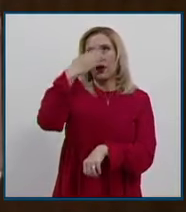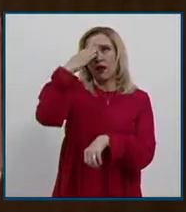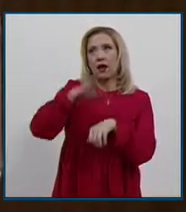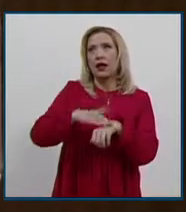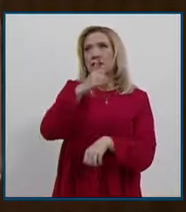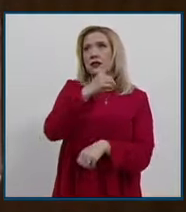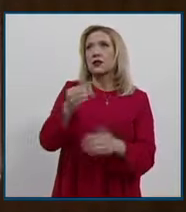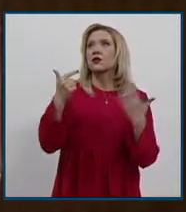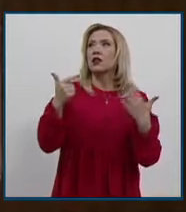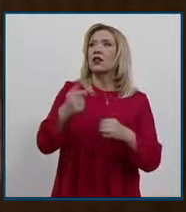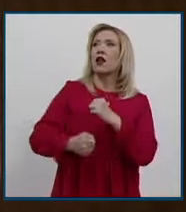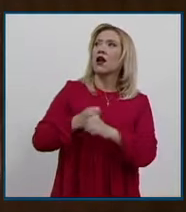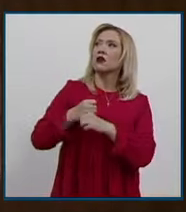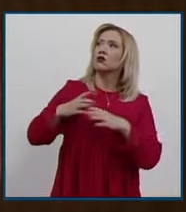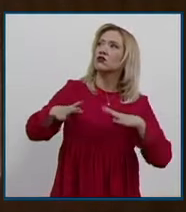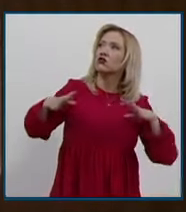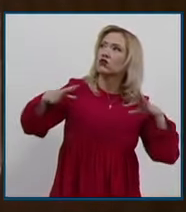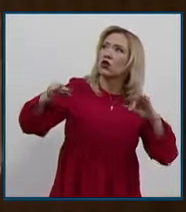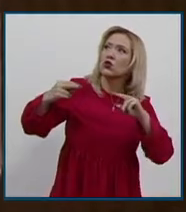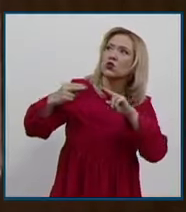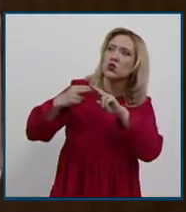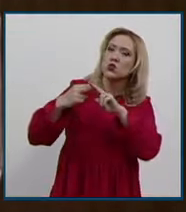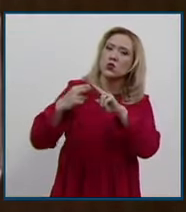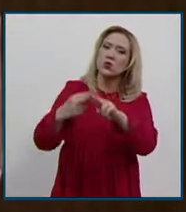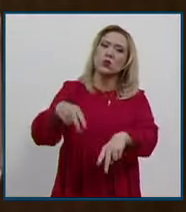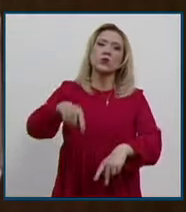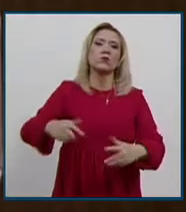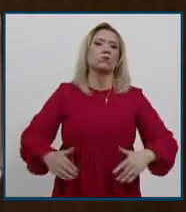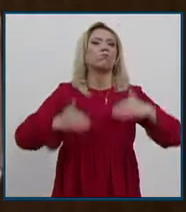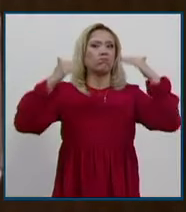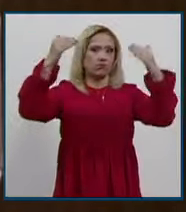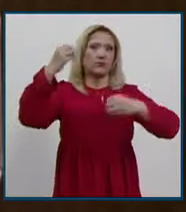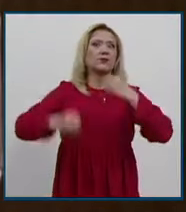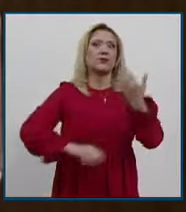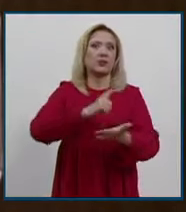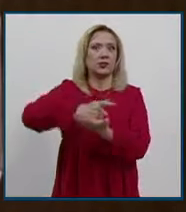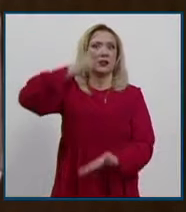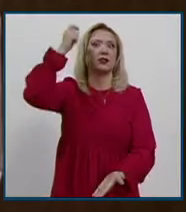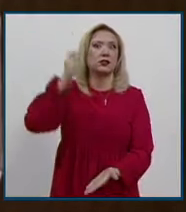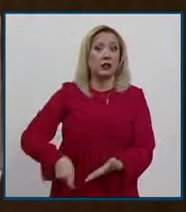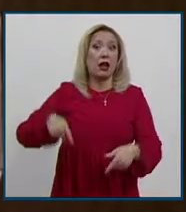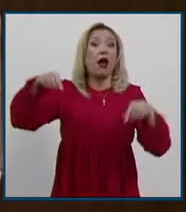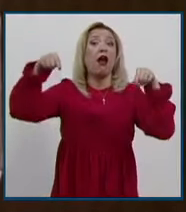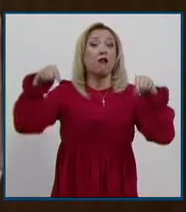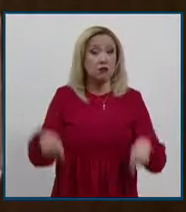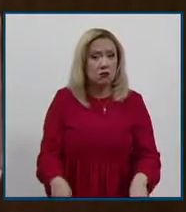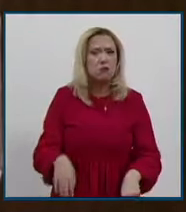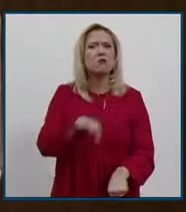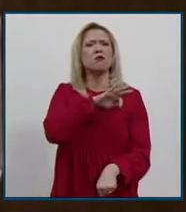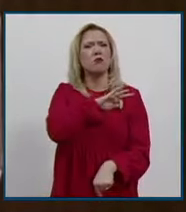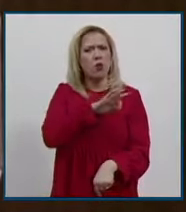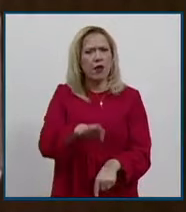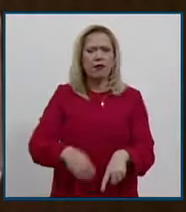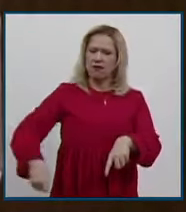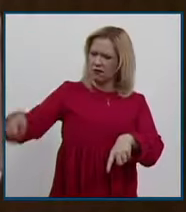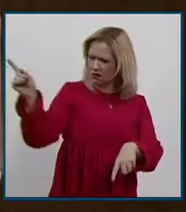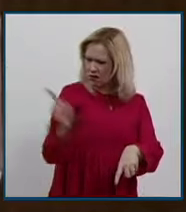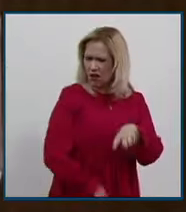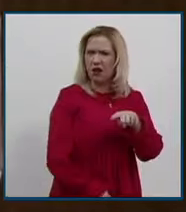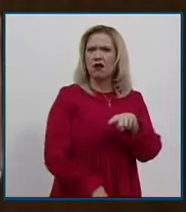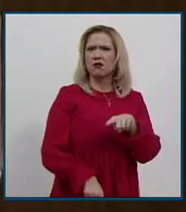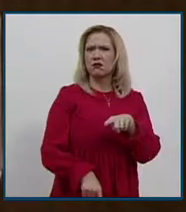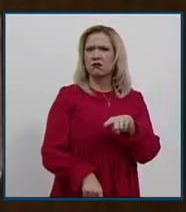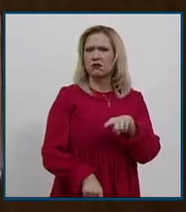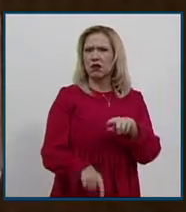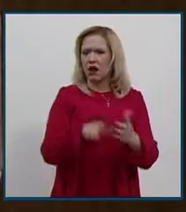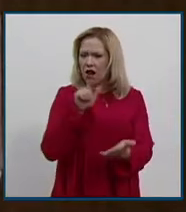la que dio a la suprema corte de justicia de la nación facultades suficientes para invalidar cualquier acto que no la